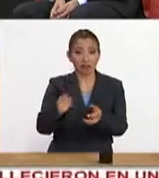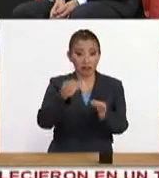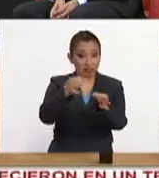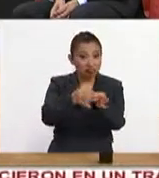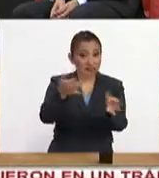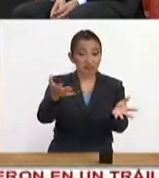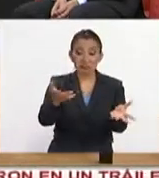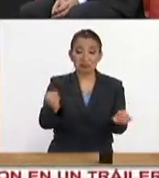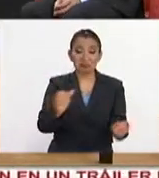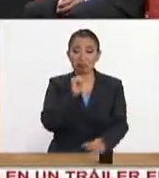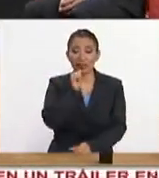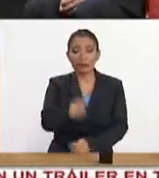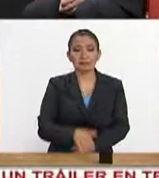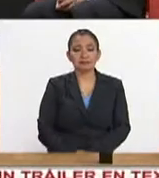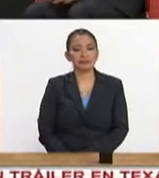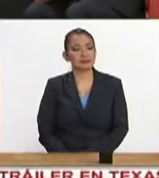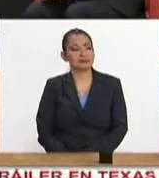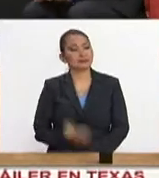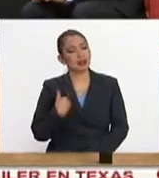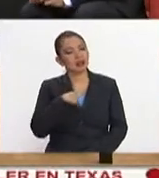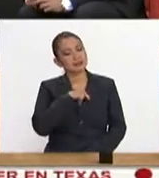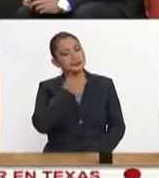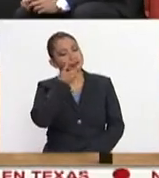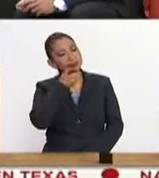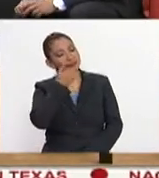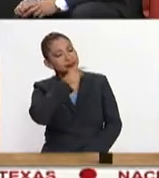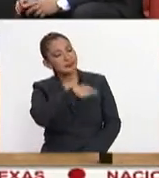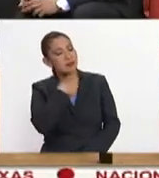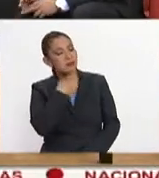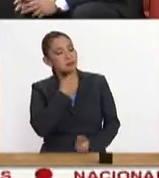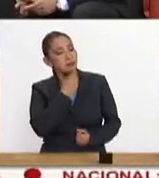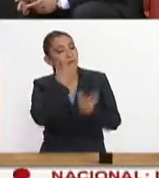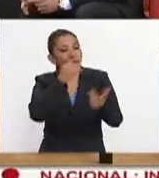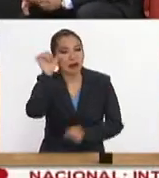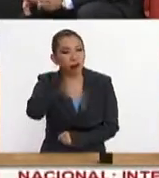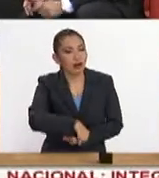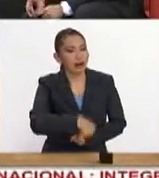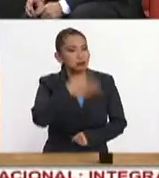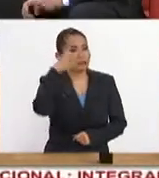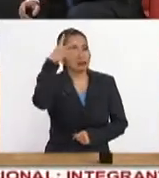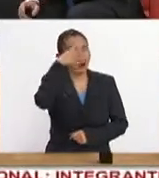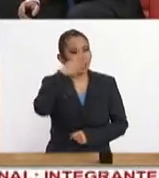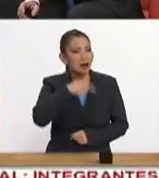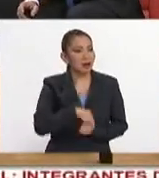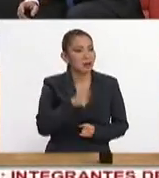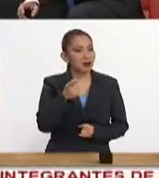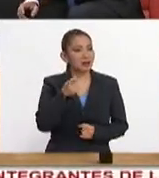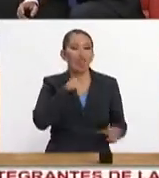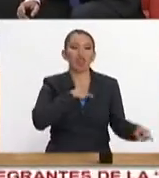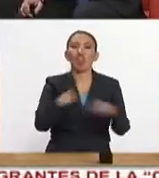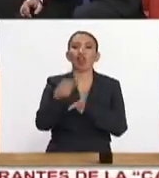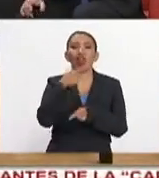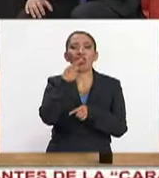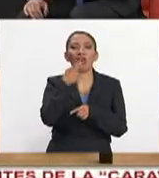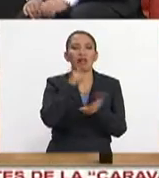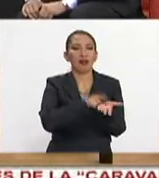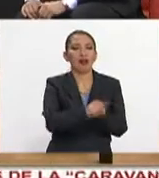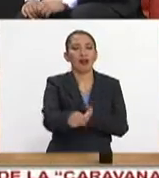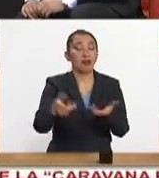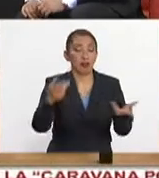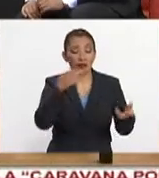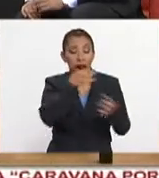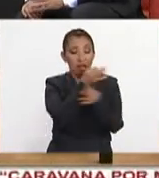no las hace ley. Oye, y nos estamos acostumbrando, ¿no?, a los exabruptos de Donald Trump, a los vituperios, a este tipo